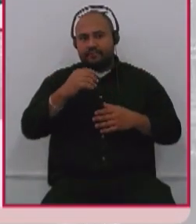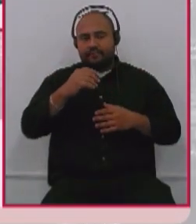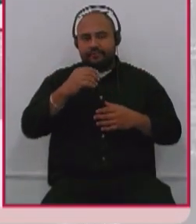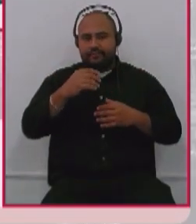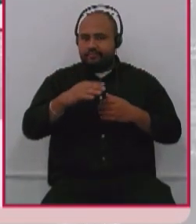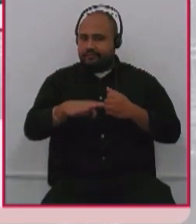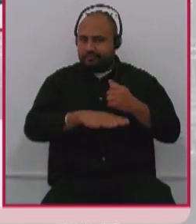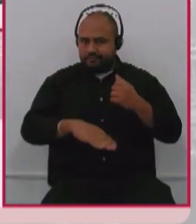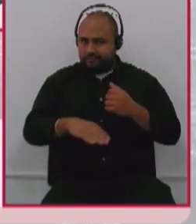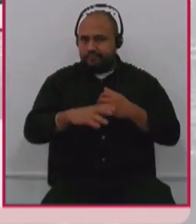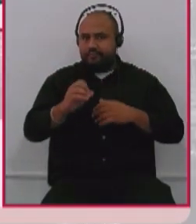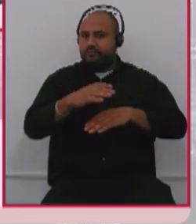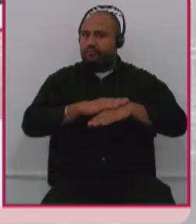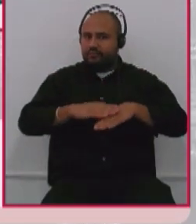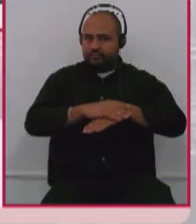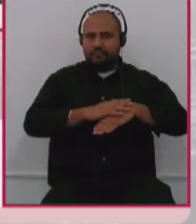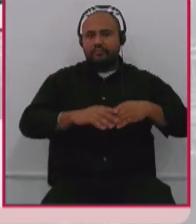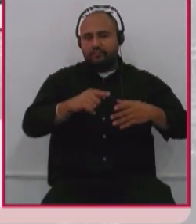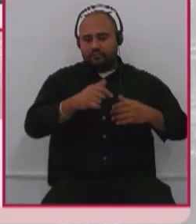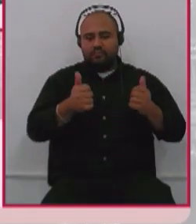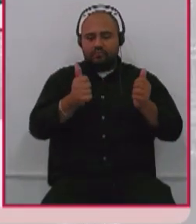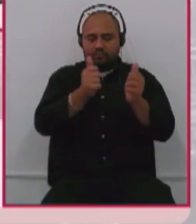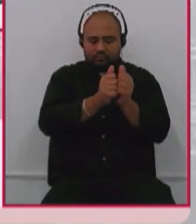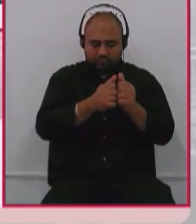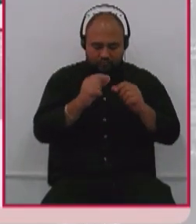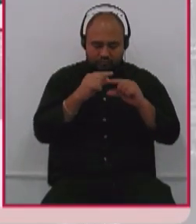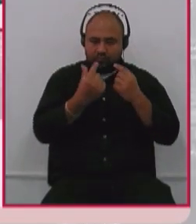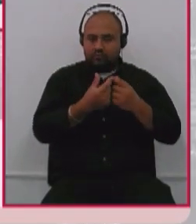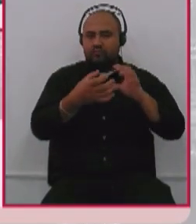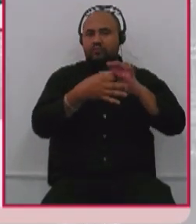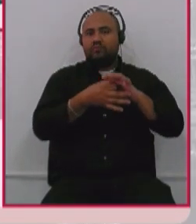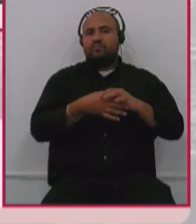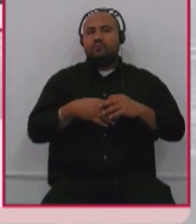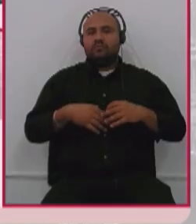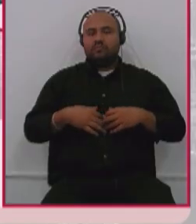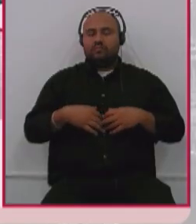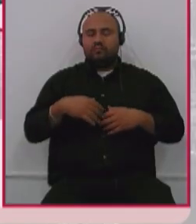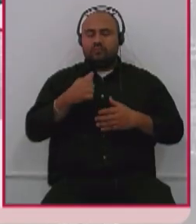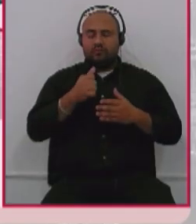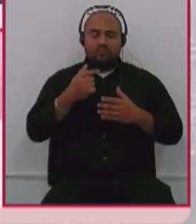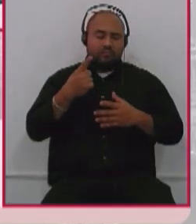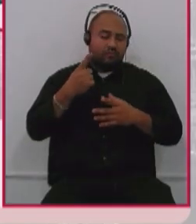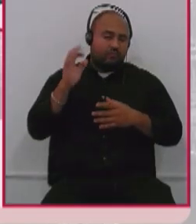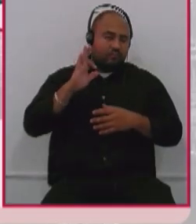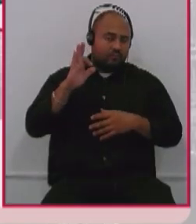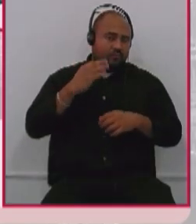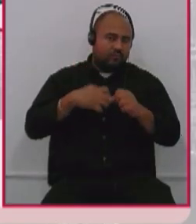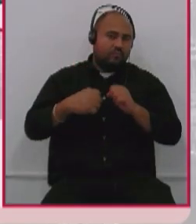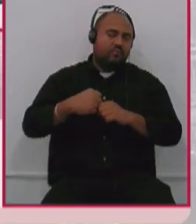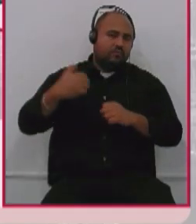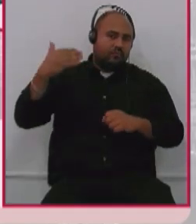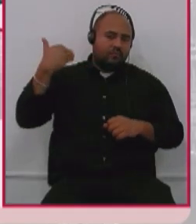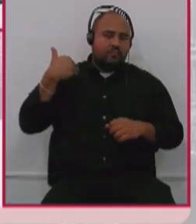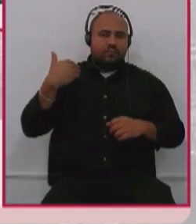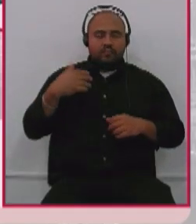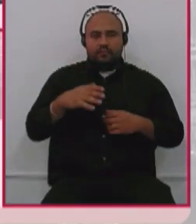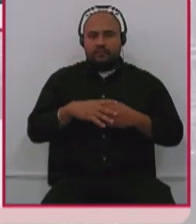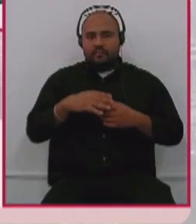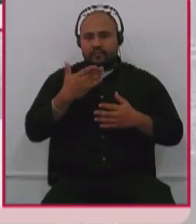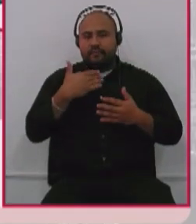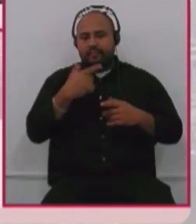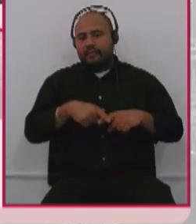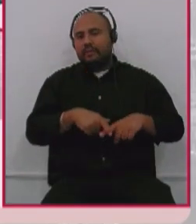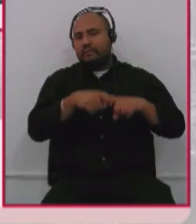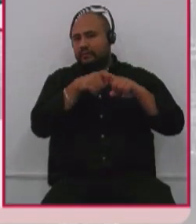operación de CC&V. Y luego de algunos otros eventos, en febrero del año pasado, tuvimos que parar la operación debido a